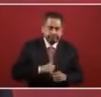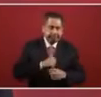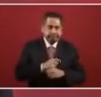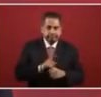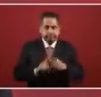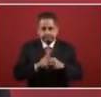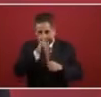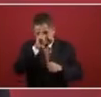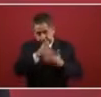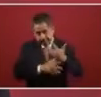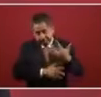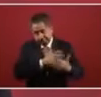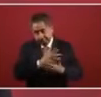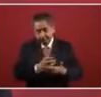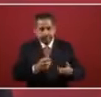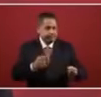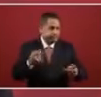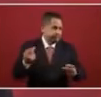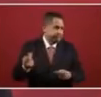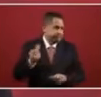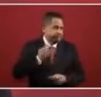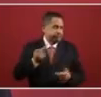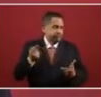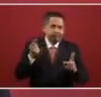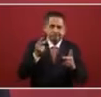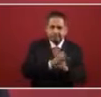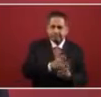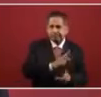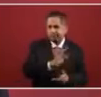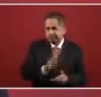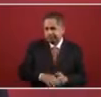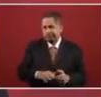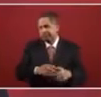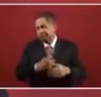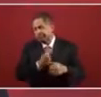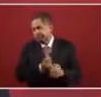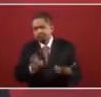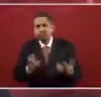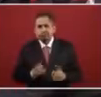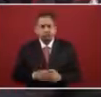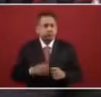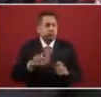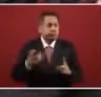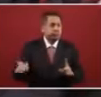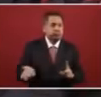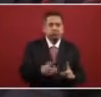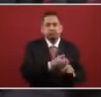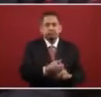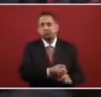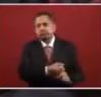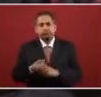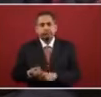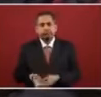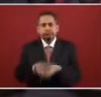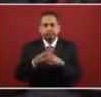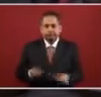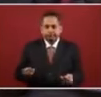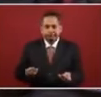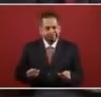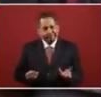violencia, asesinatos y desaparecidos, pero